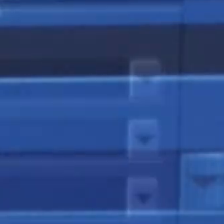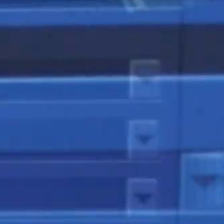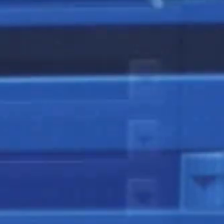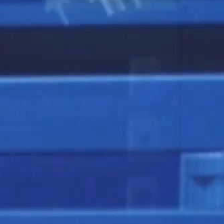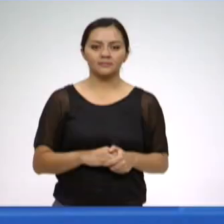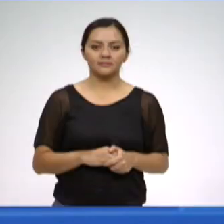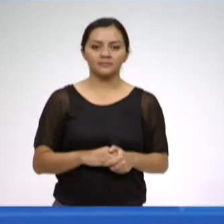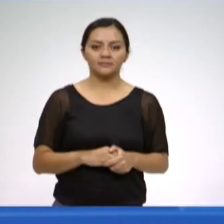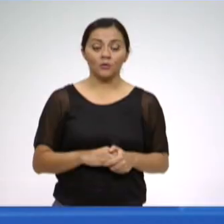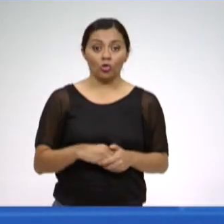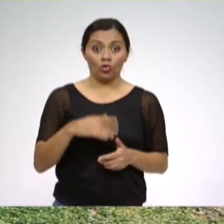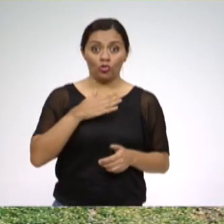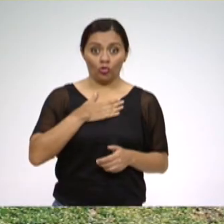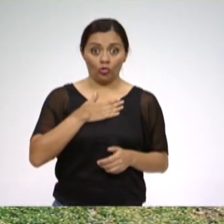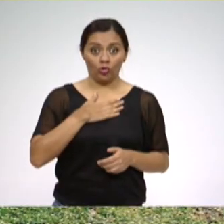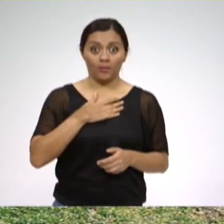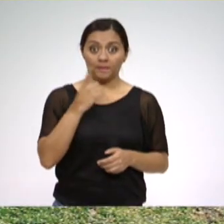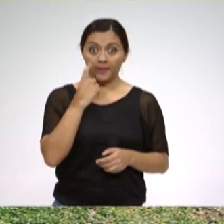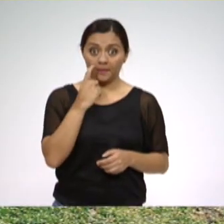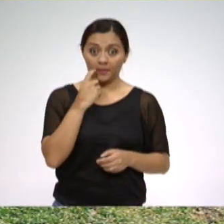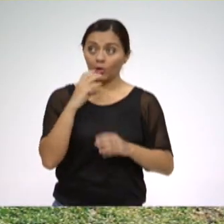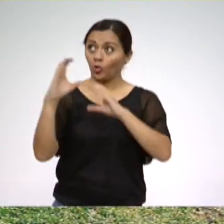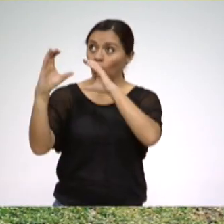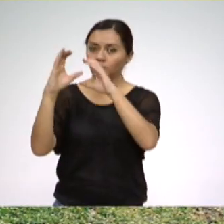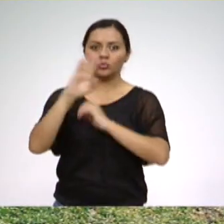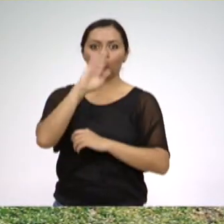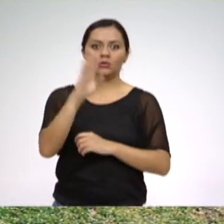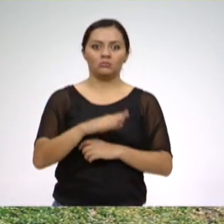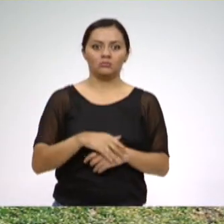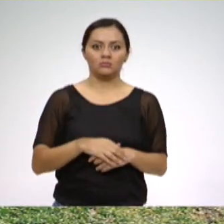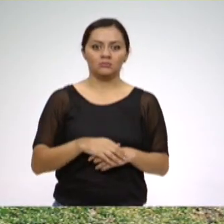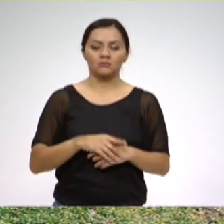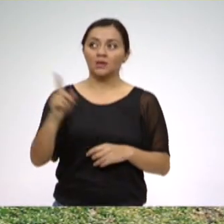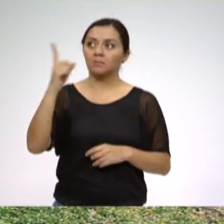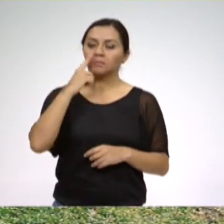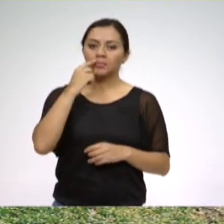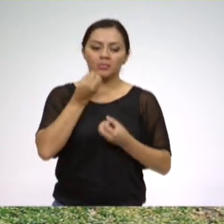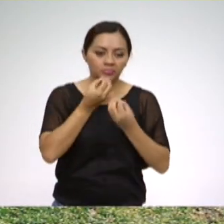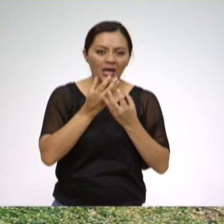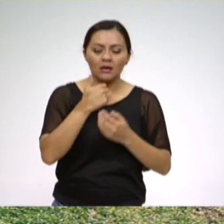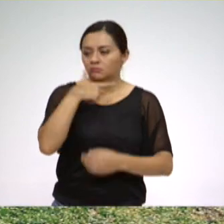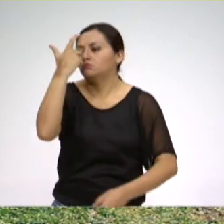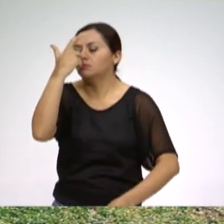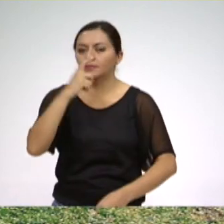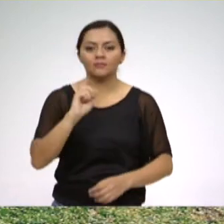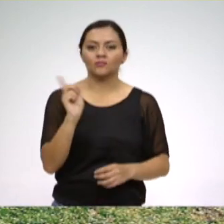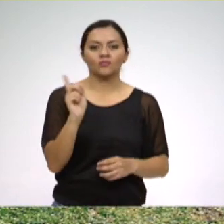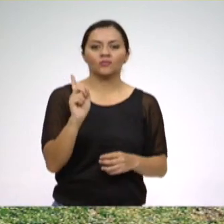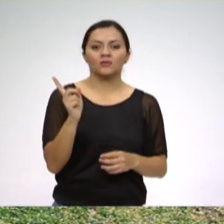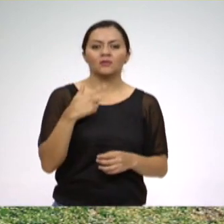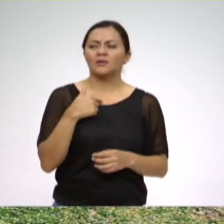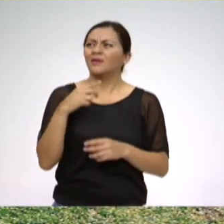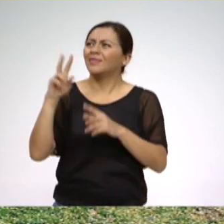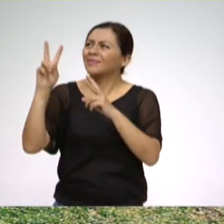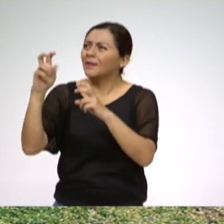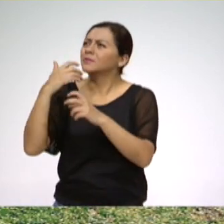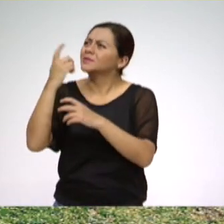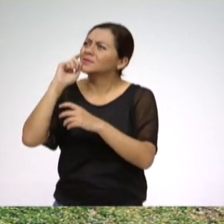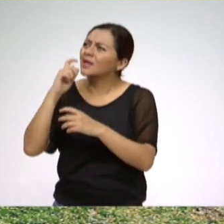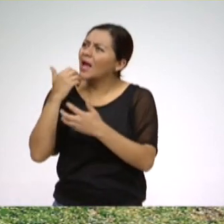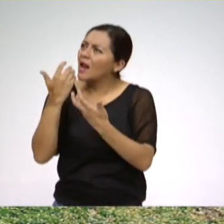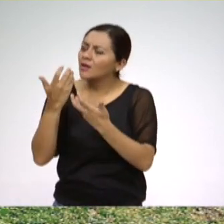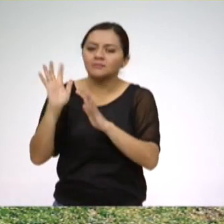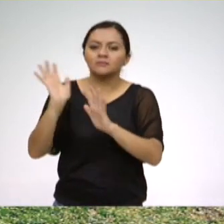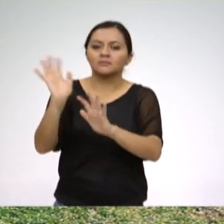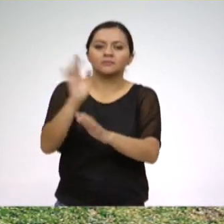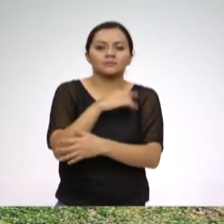Porque yo a mis papás nunca, o sea, nunca hablaba de eso porque era un tema que, no sé si era tabú para ellos o tabú para mí, pero topar ese tema con ellos era, no, intocable. O sea,